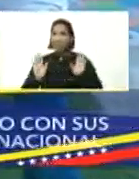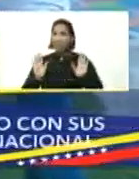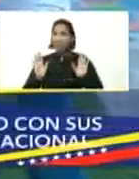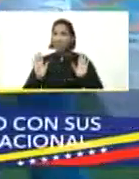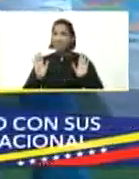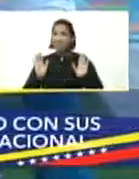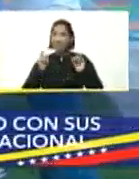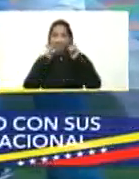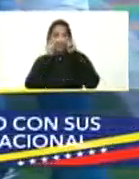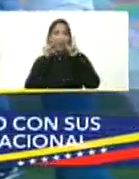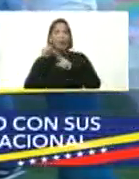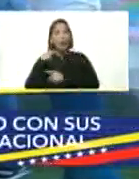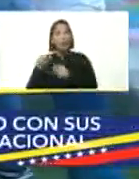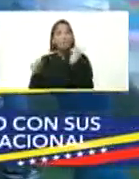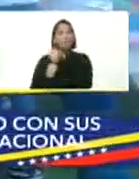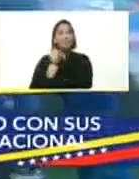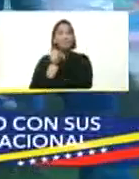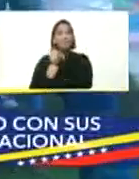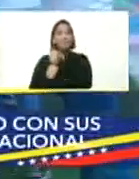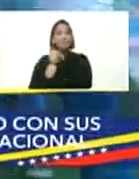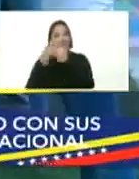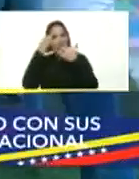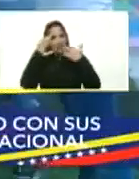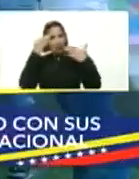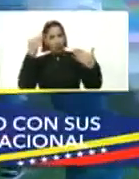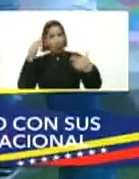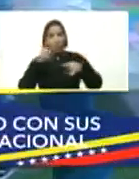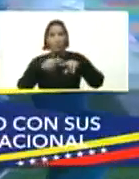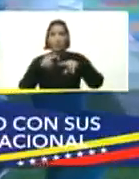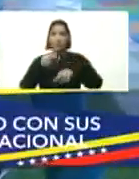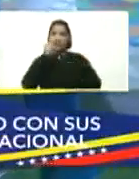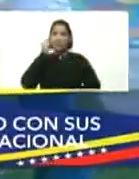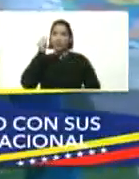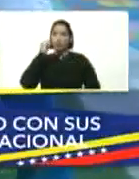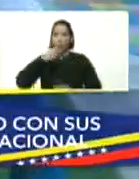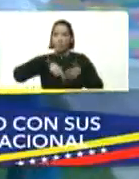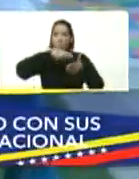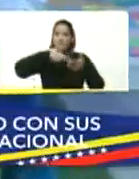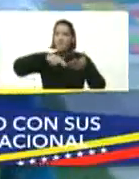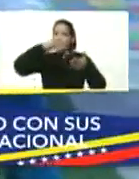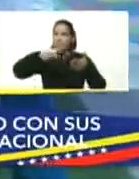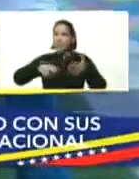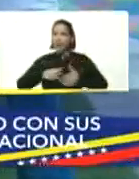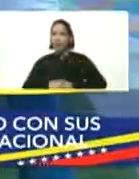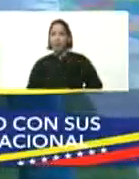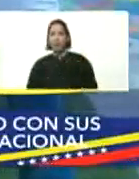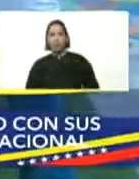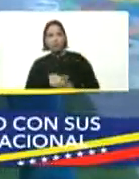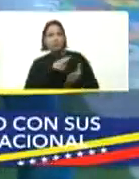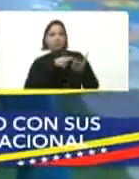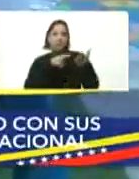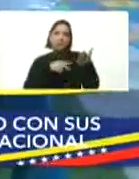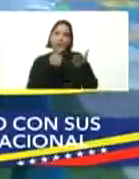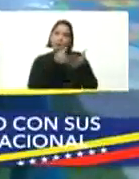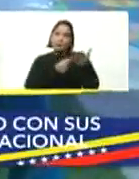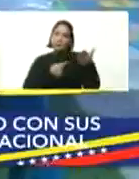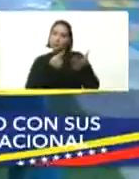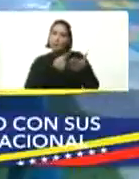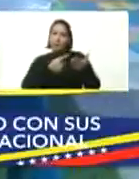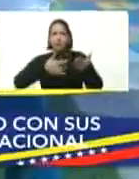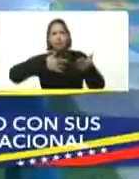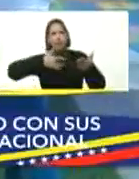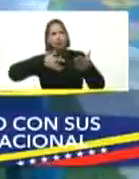lo descubrí. Mis saludos a todas estas niñas aquí pintando, pintoreteando, qué belleza. Me siento